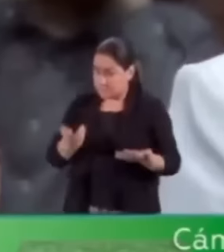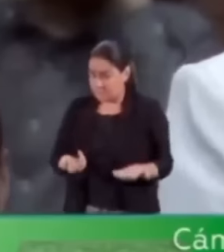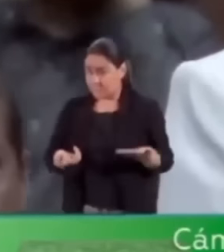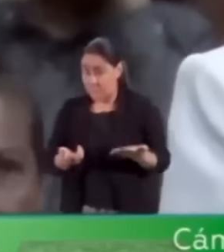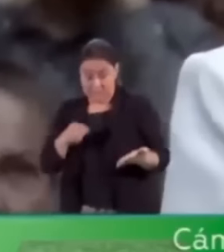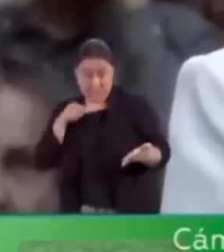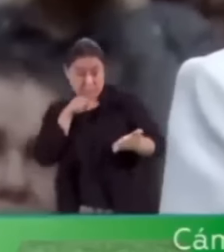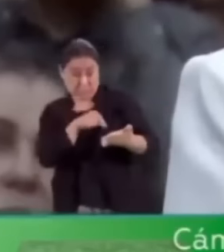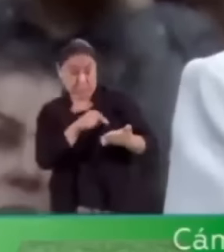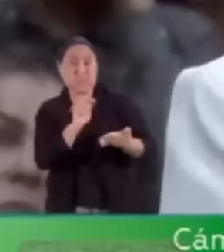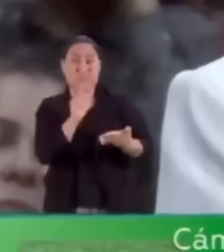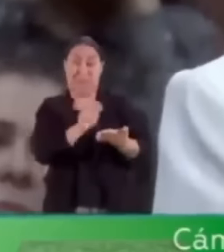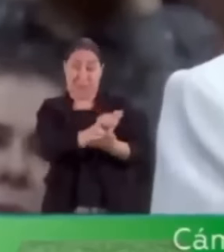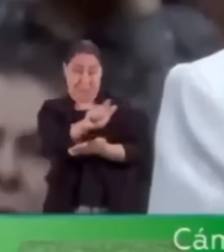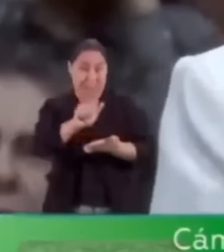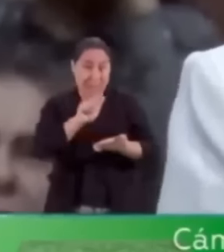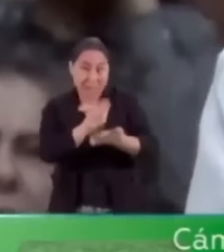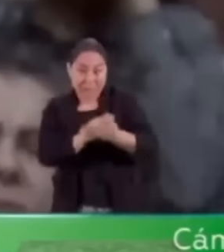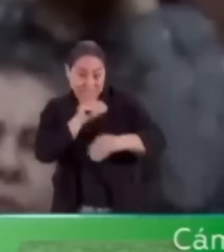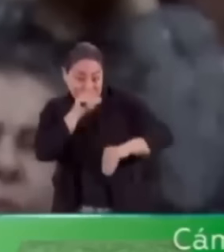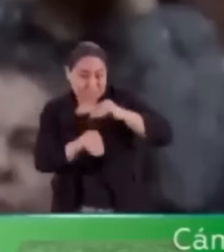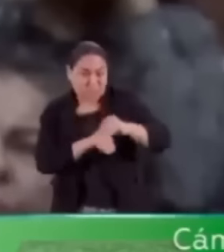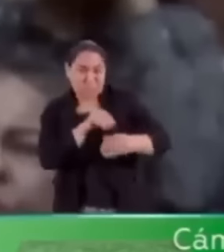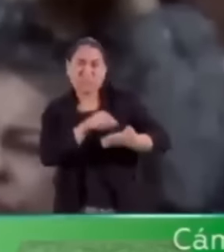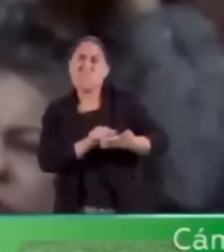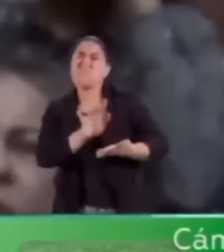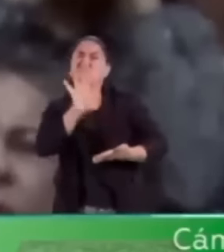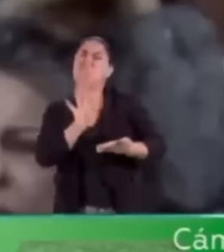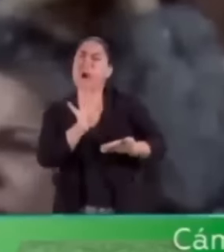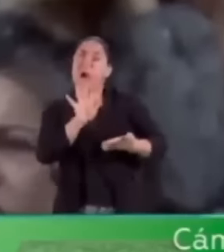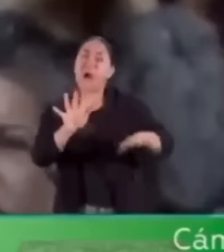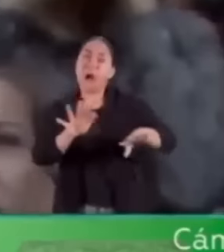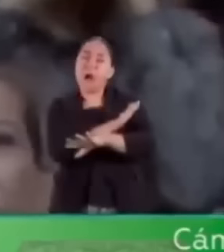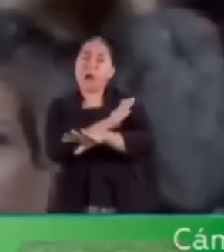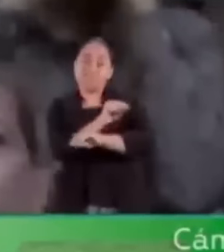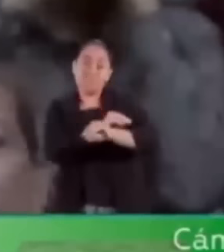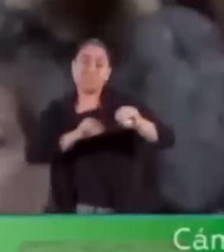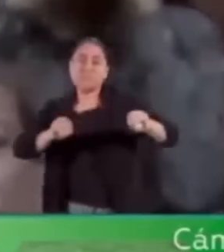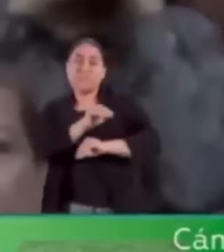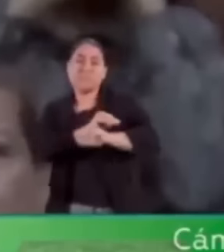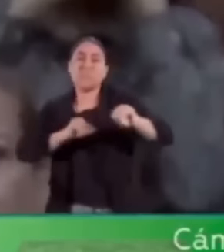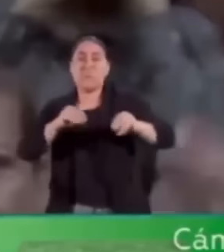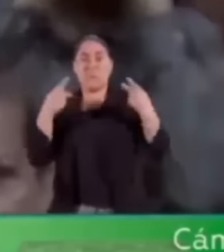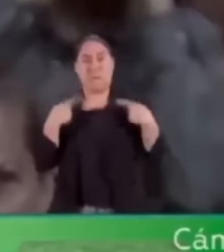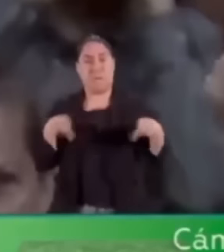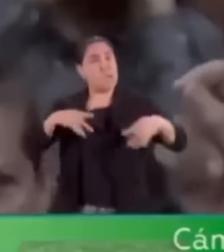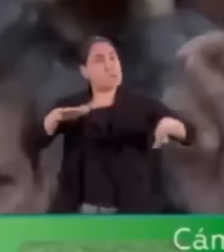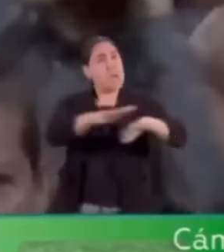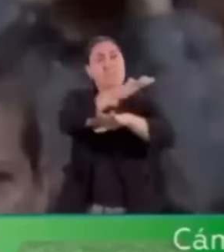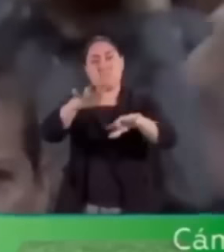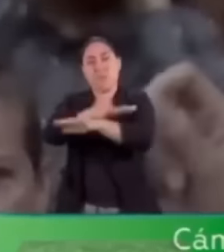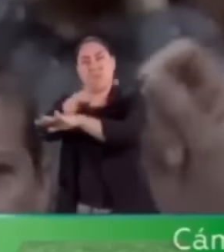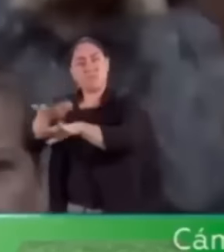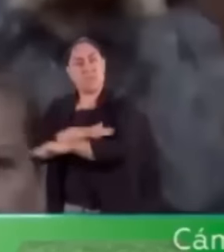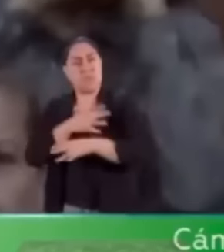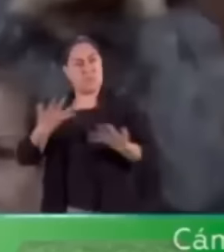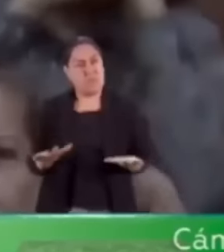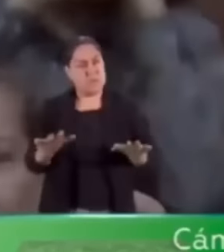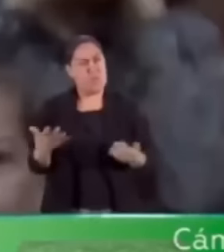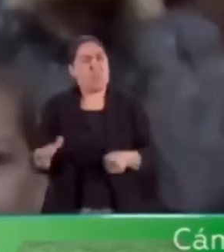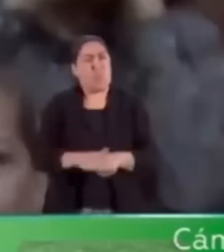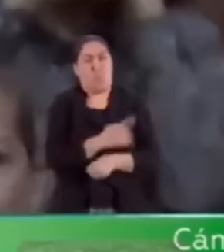una reforma, es una sustitución de personas, porque es el